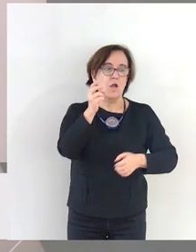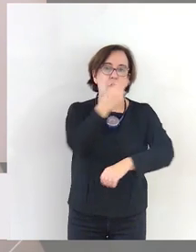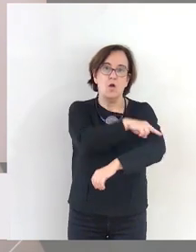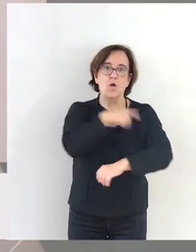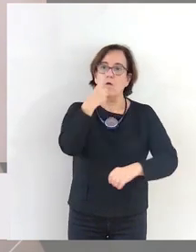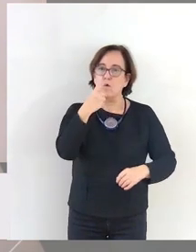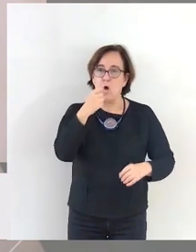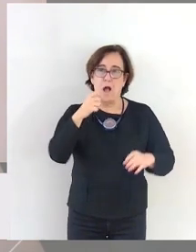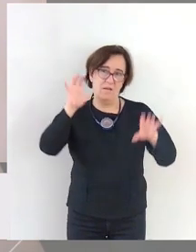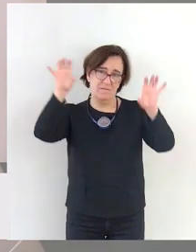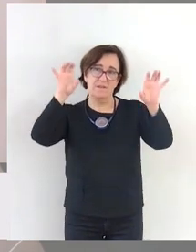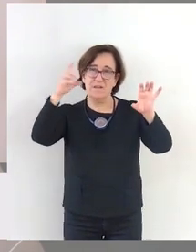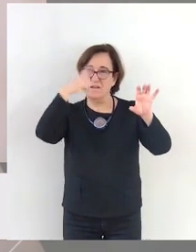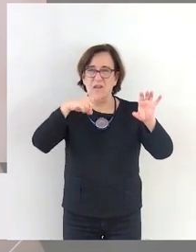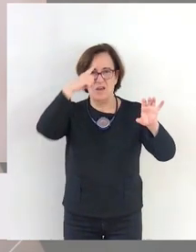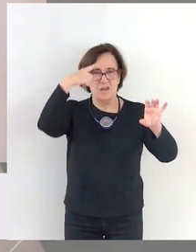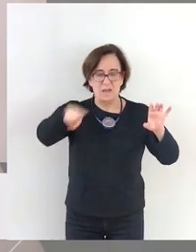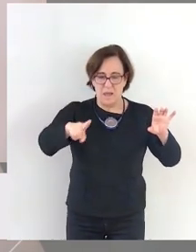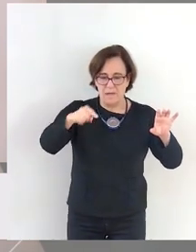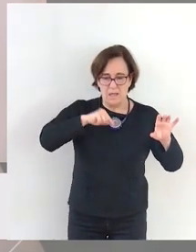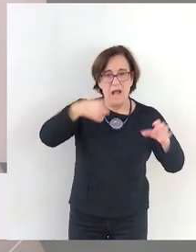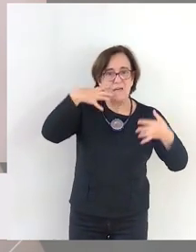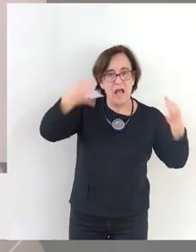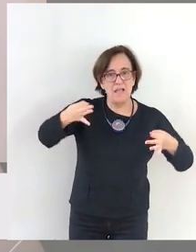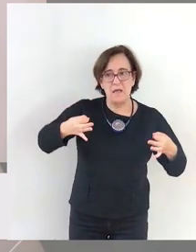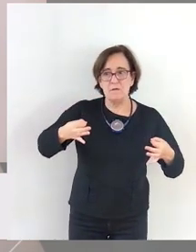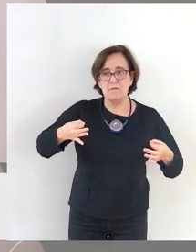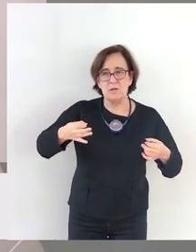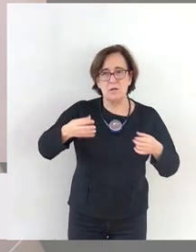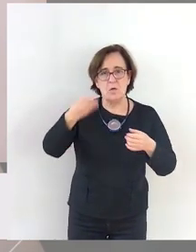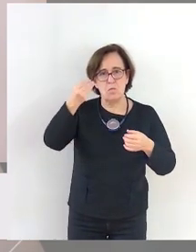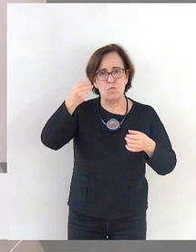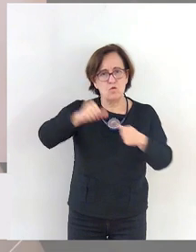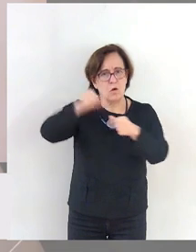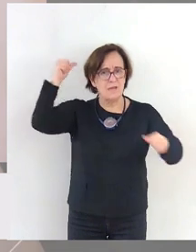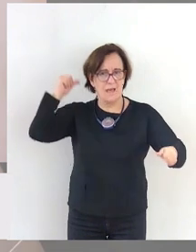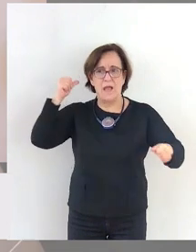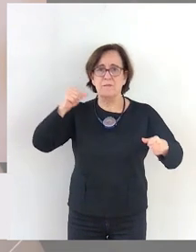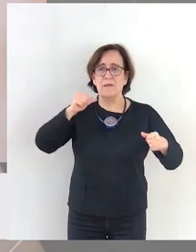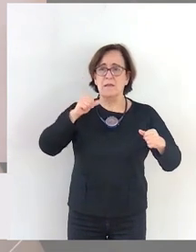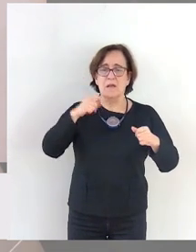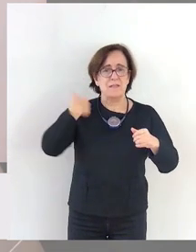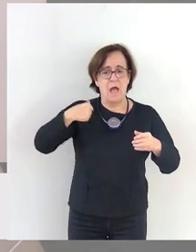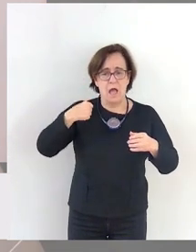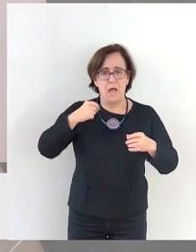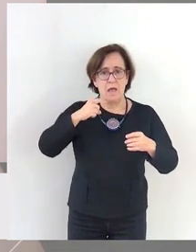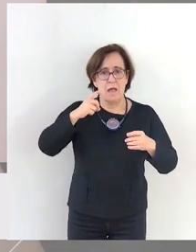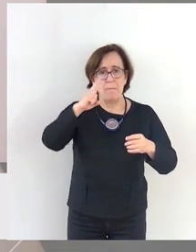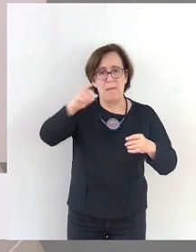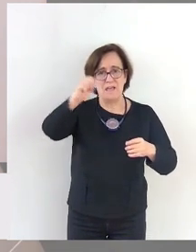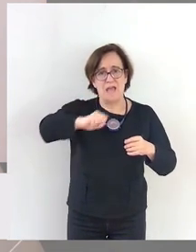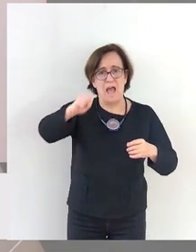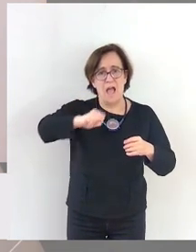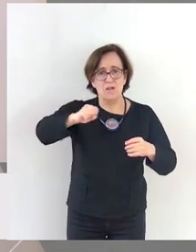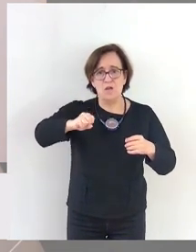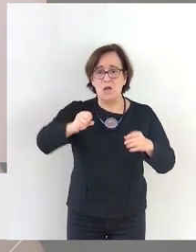media luna roja somos conscientes de esta realidad desde hace mucho tiempo han transcurrido ya más de 20 años